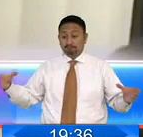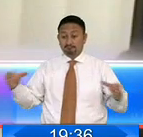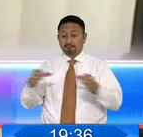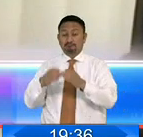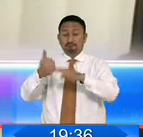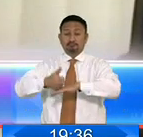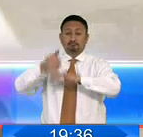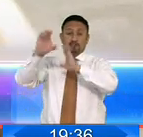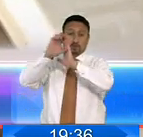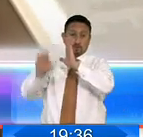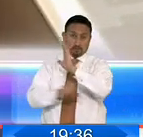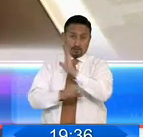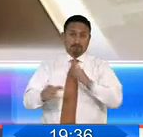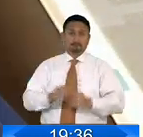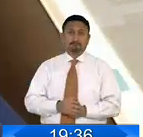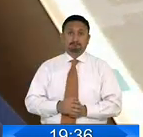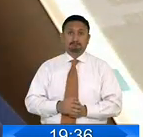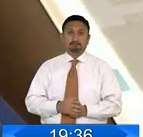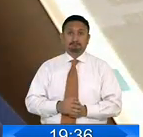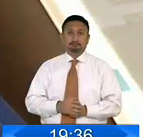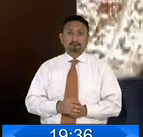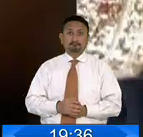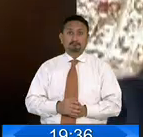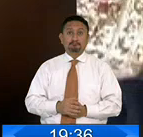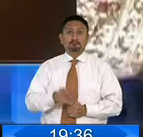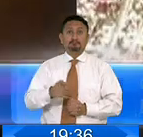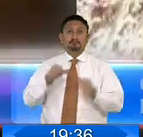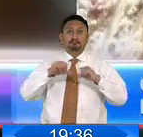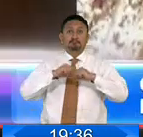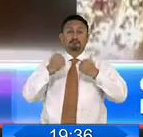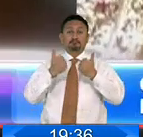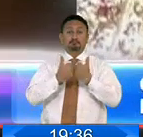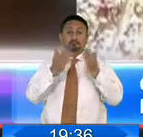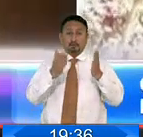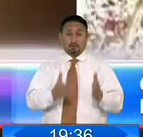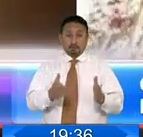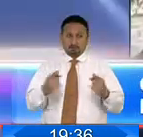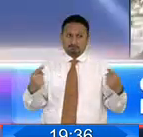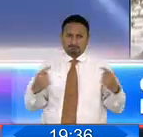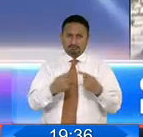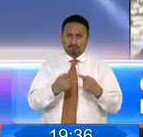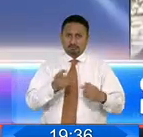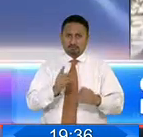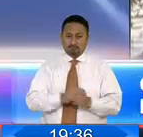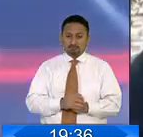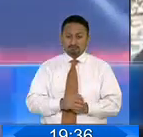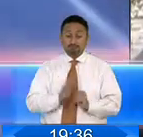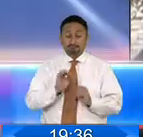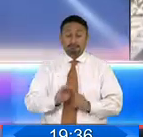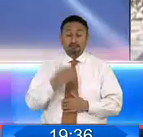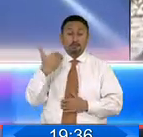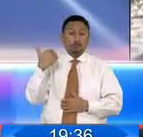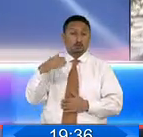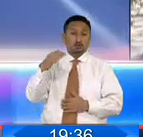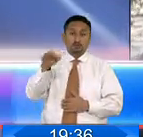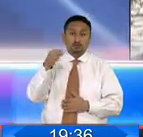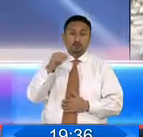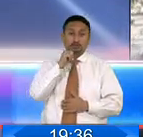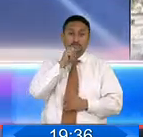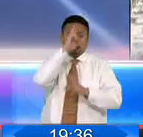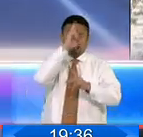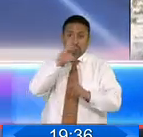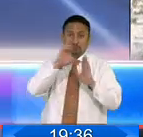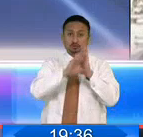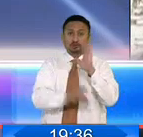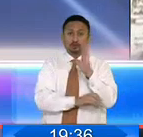corte constitucional algo que contradice la asambleísta anabel en marinado si algún documento es inconstitucional es